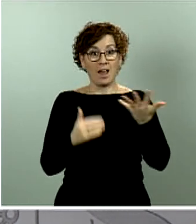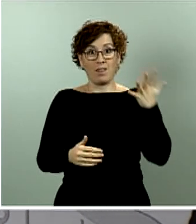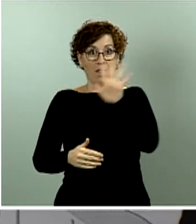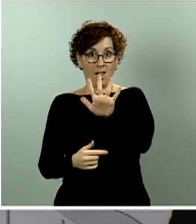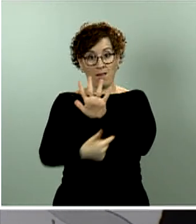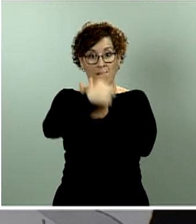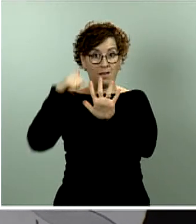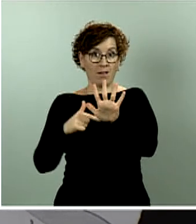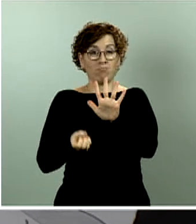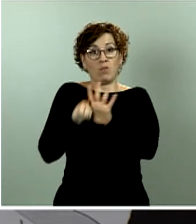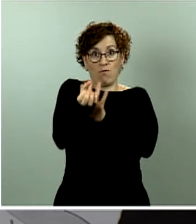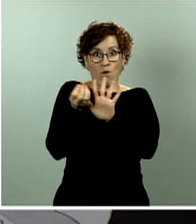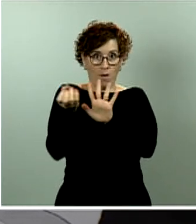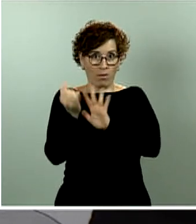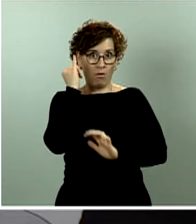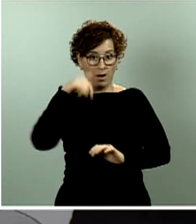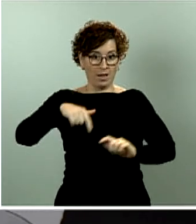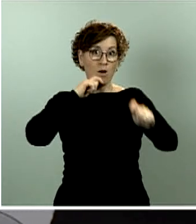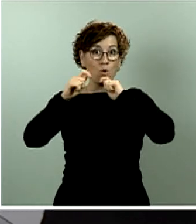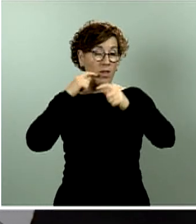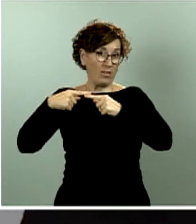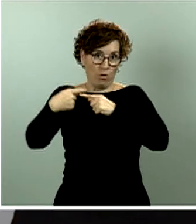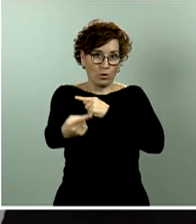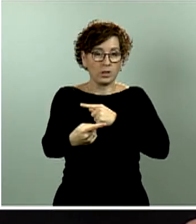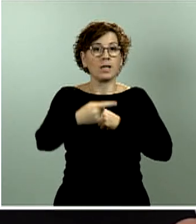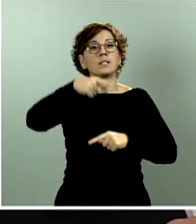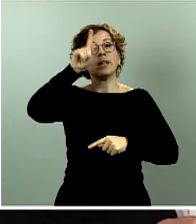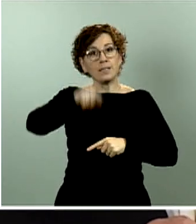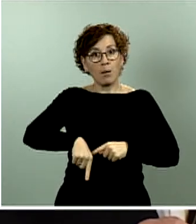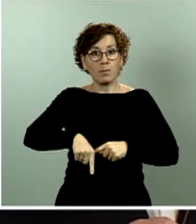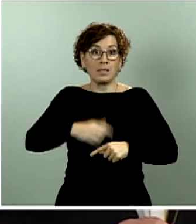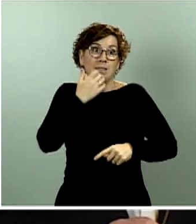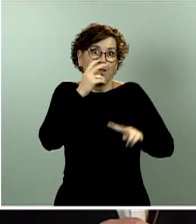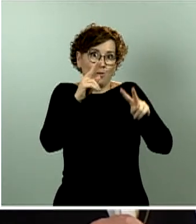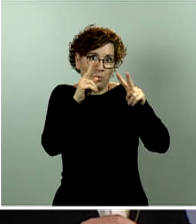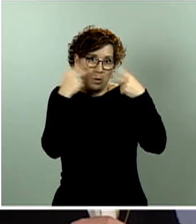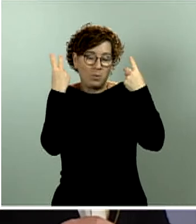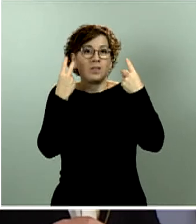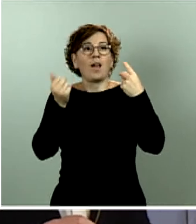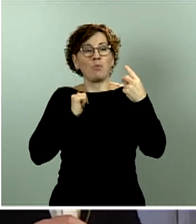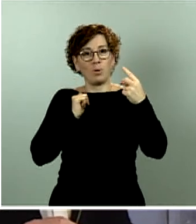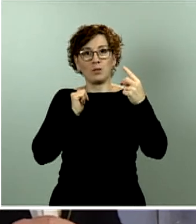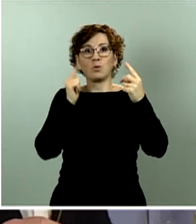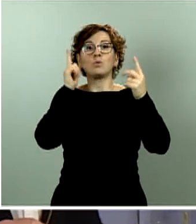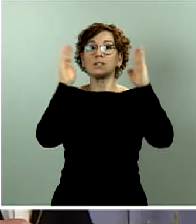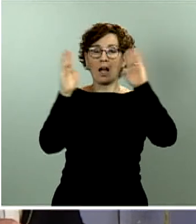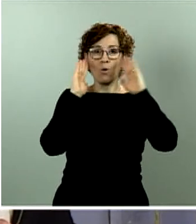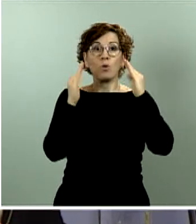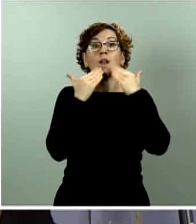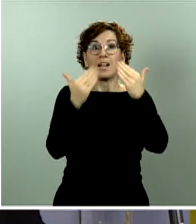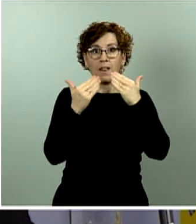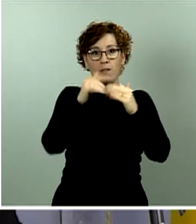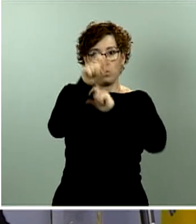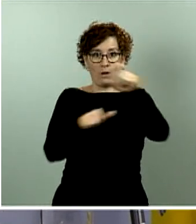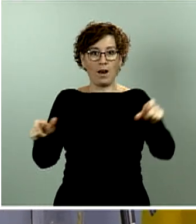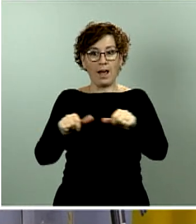facilitado información en esta rueda diaria y enviamos, si nos permiten, también un saludo y un agradecimiento a quienes nos han acompañado en distintas